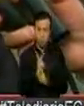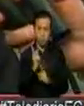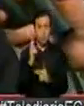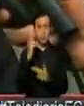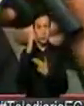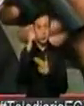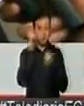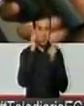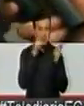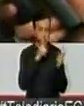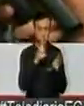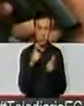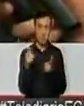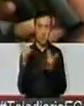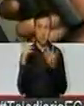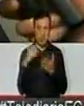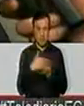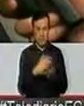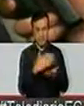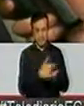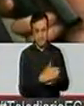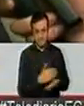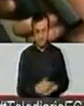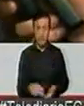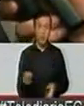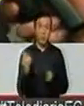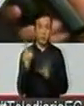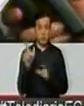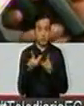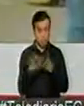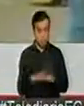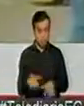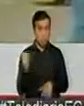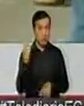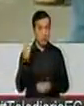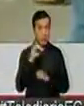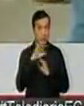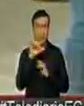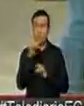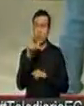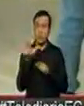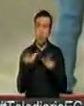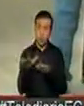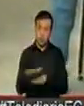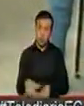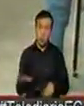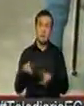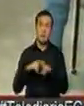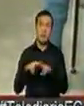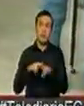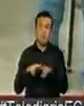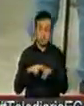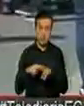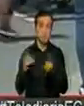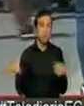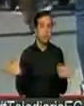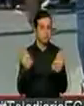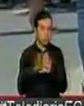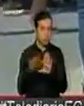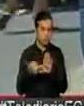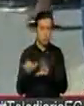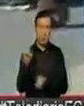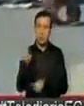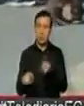militar, estamos despejando las vías. Esperamos que la ciudadanía entienda. En otros sectores, los taxis aún bloquean el paso.